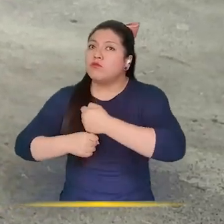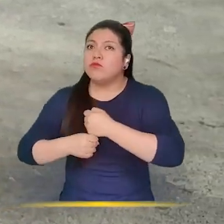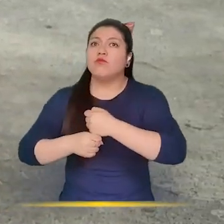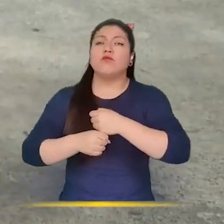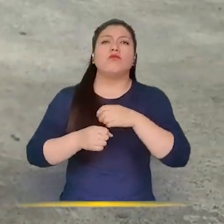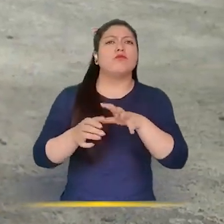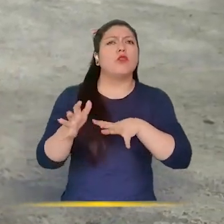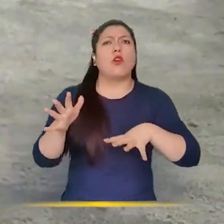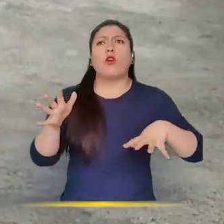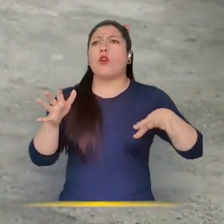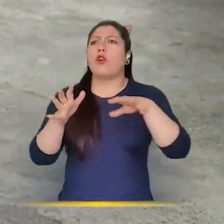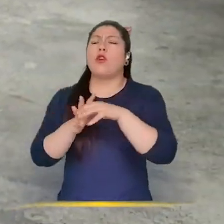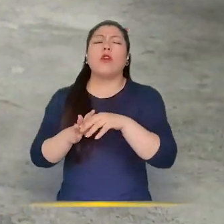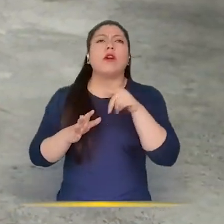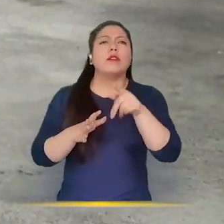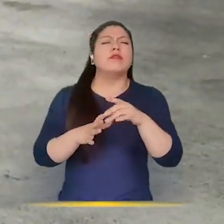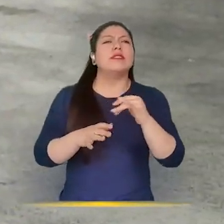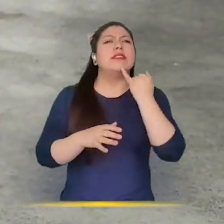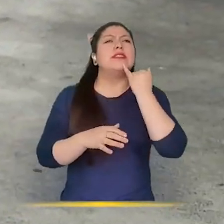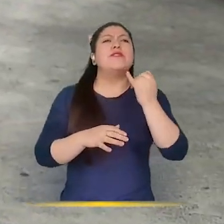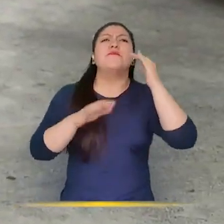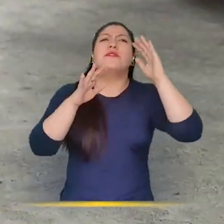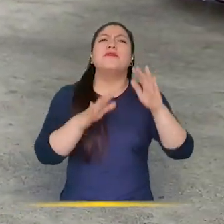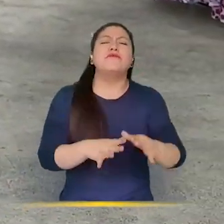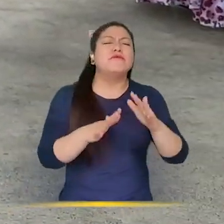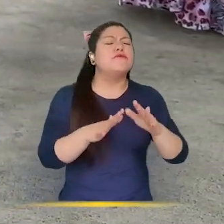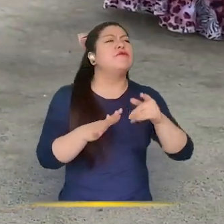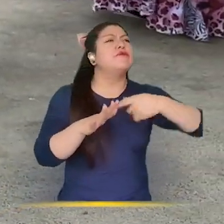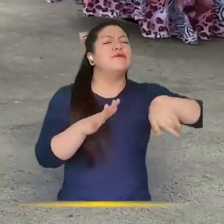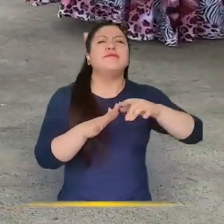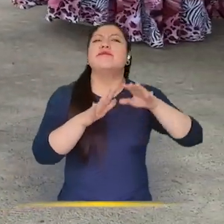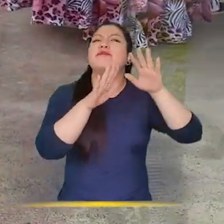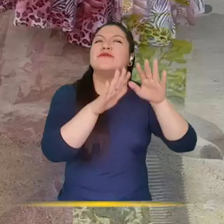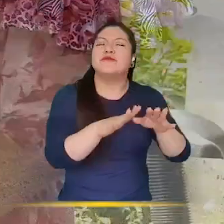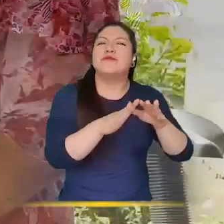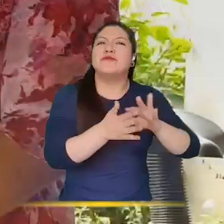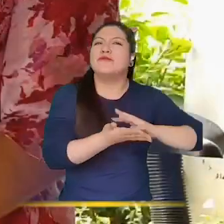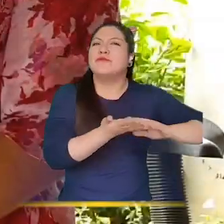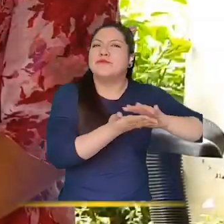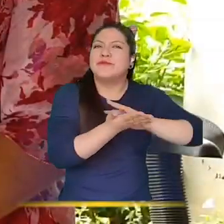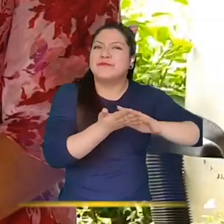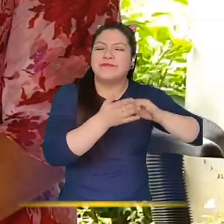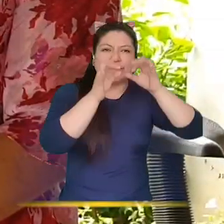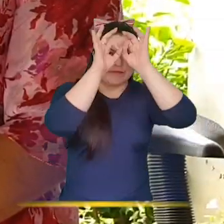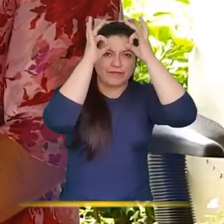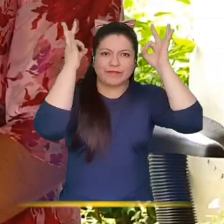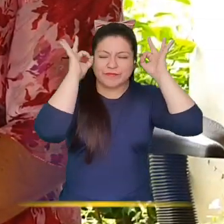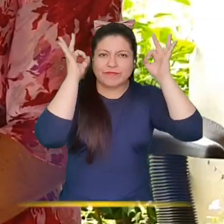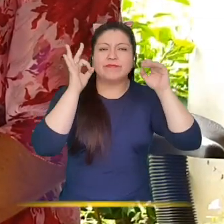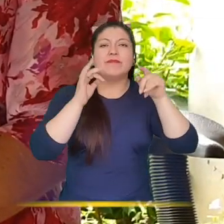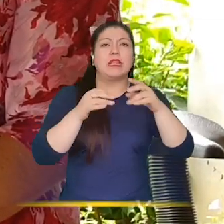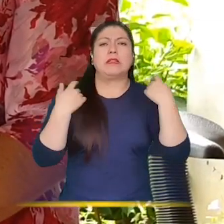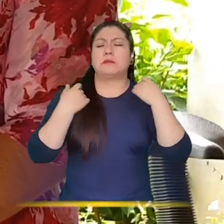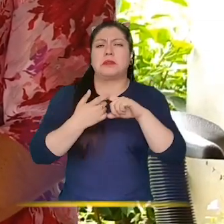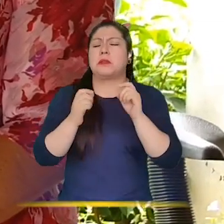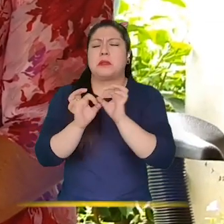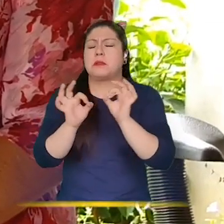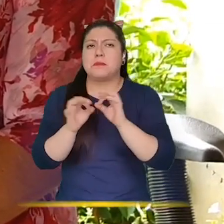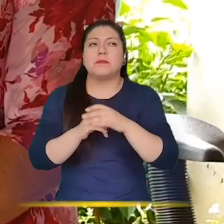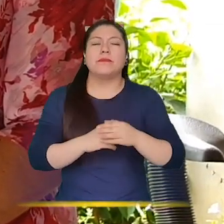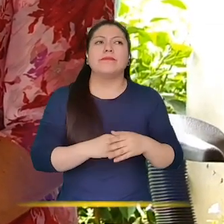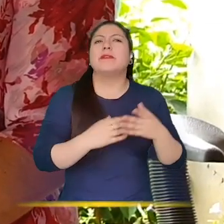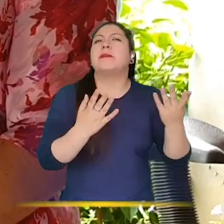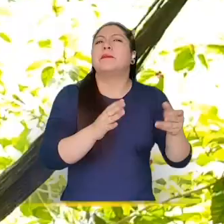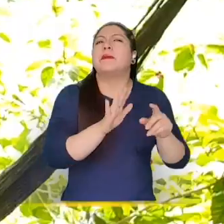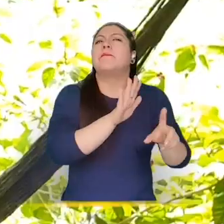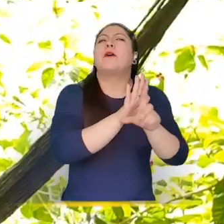en español, todo era la chibuma y la lengua gitana. Pero por tanta violencia que hay en el país, pues ya pues, se nos prohibió la carpa y ahora vivimos